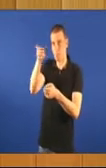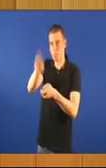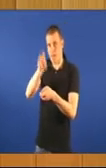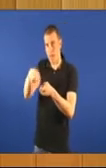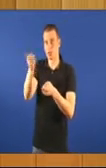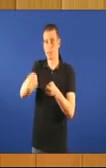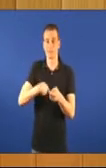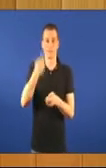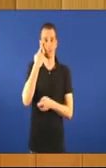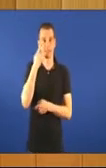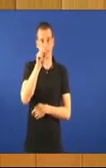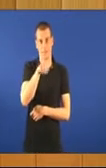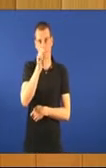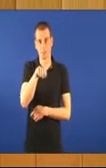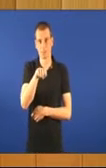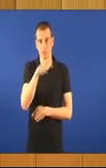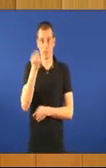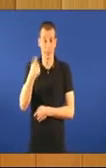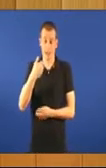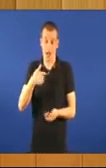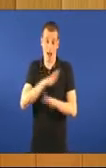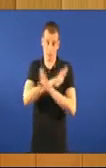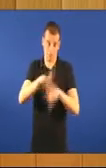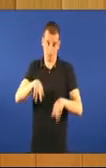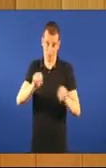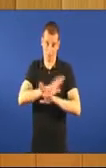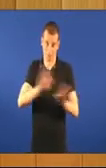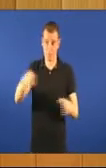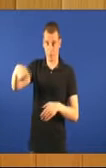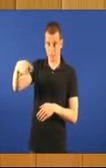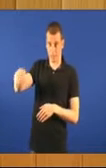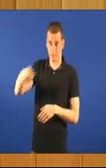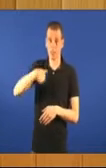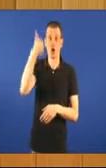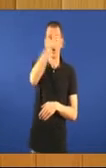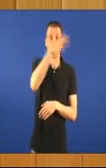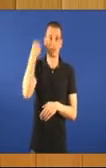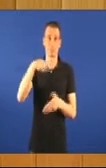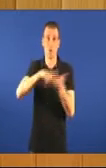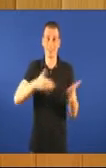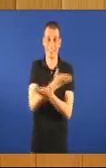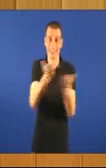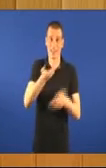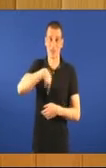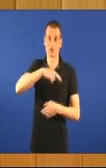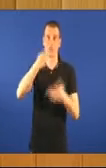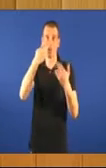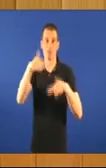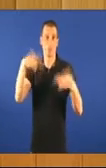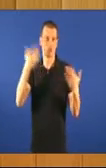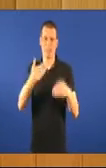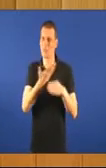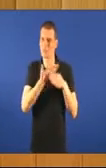señor Feijóo, e xa vou concluindo, señora presidenta, os galegos e galegas, efectivamente, temos demostrado